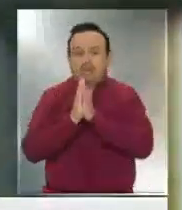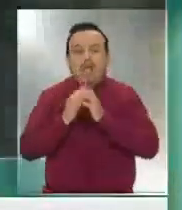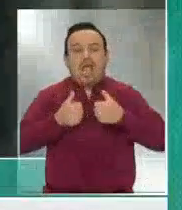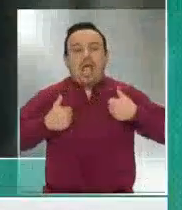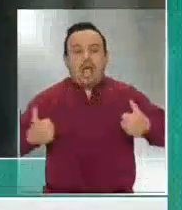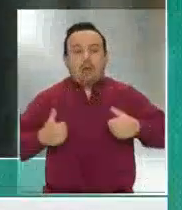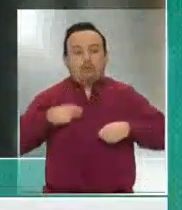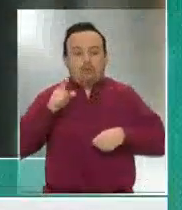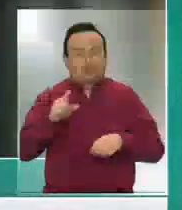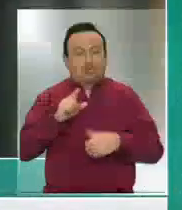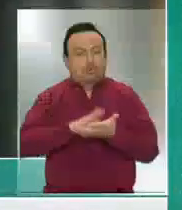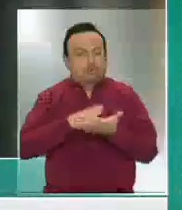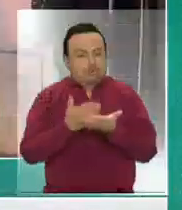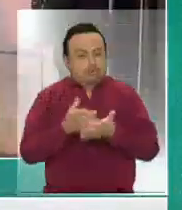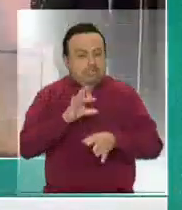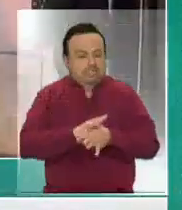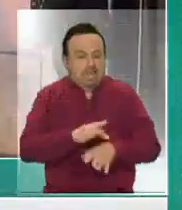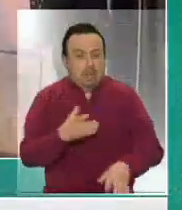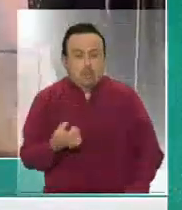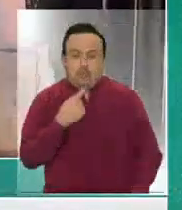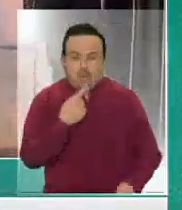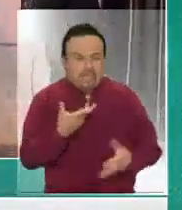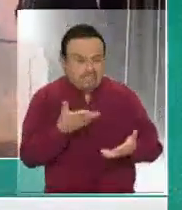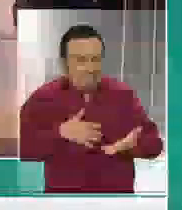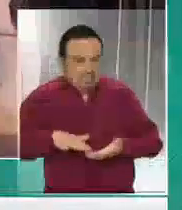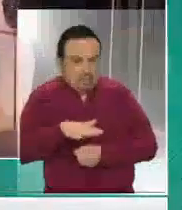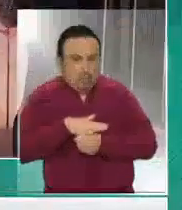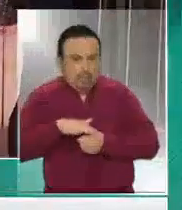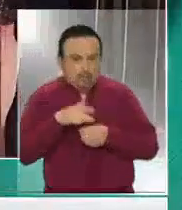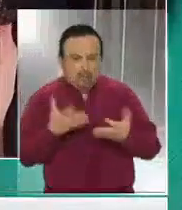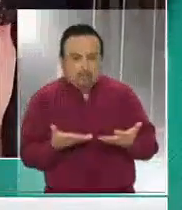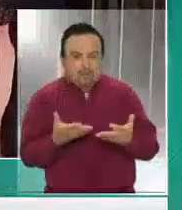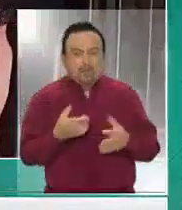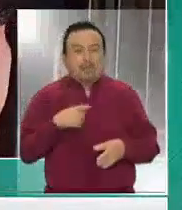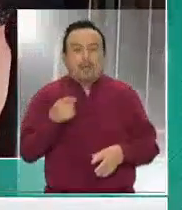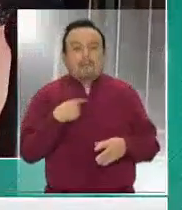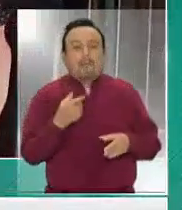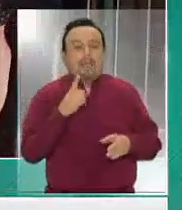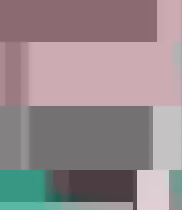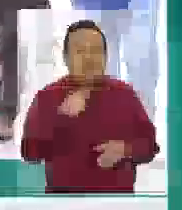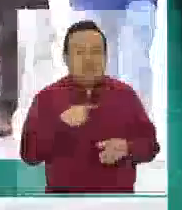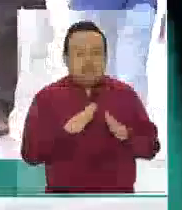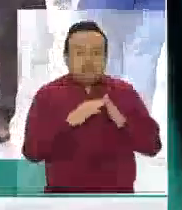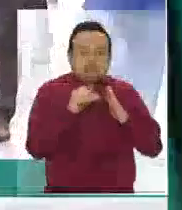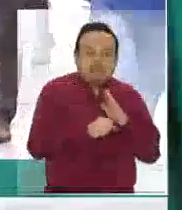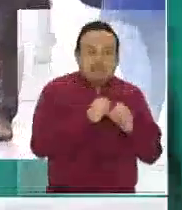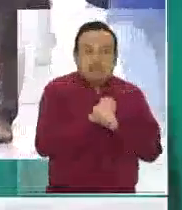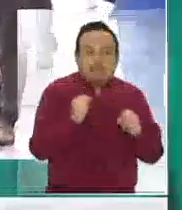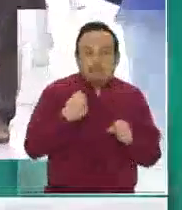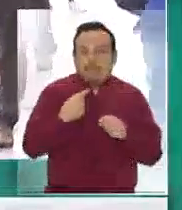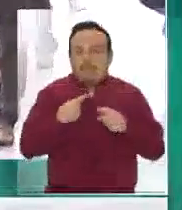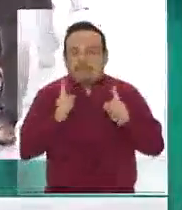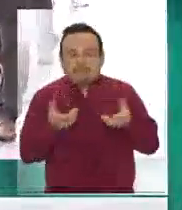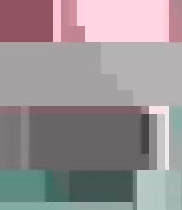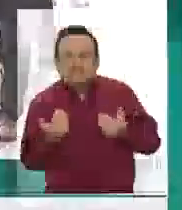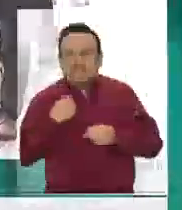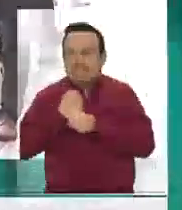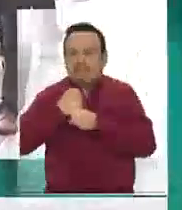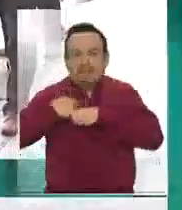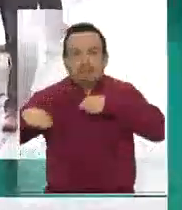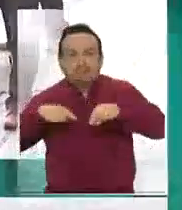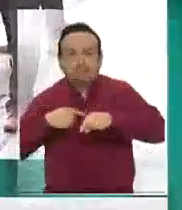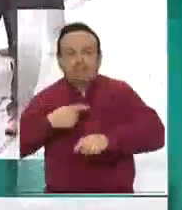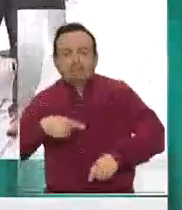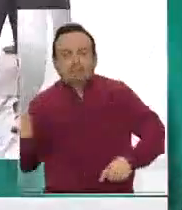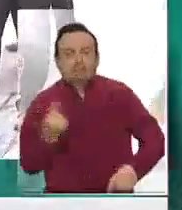que se entiende y en las condiciones además actuales en las que estamos, pero muchas personas no pueden responder a ese llamado. Hablando en simple, ¿no, José, de